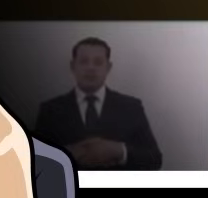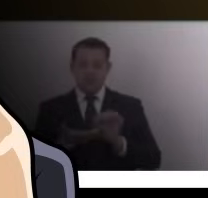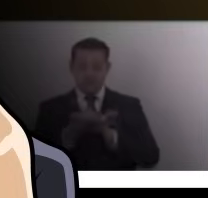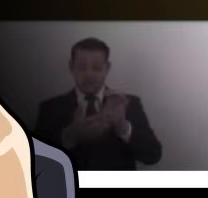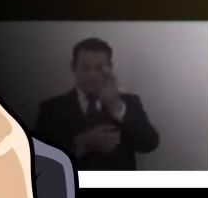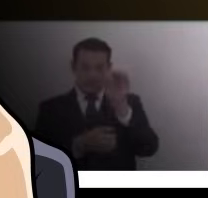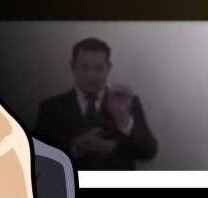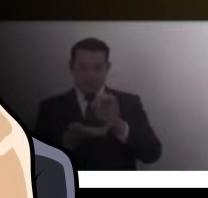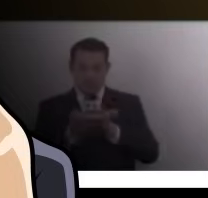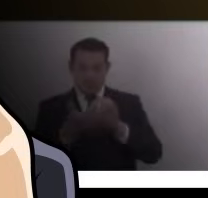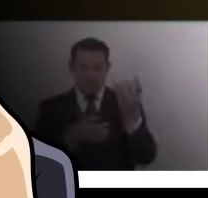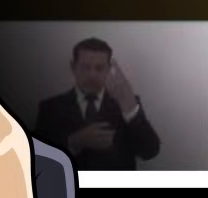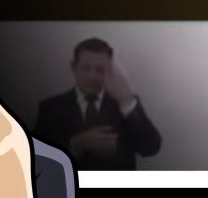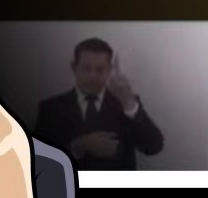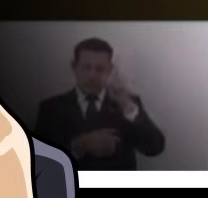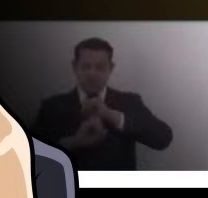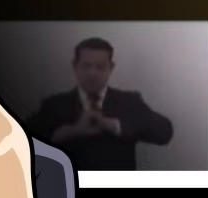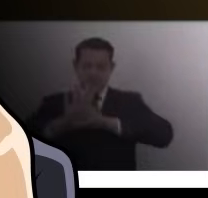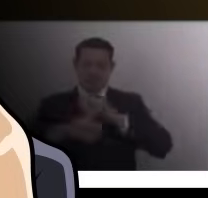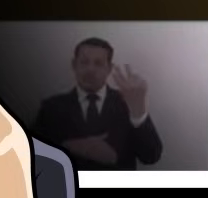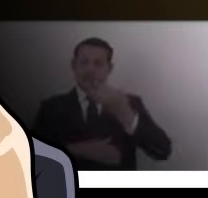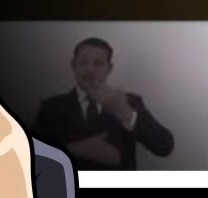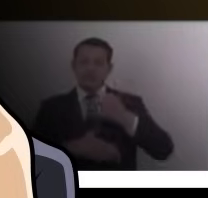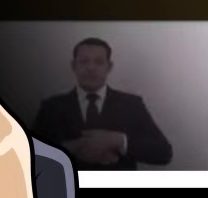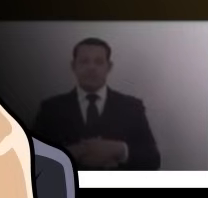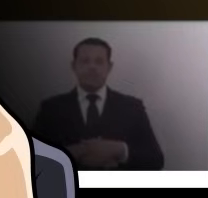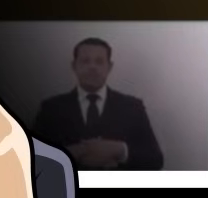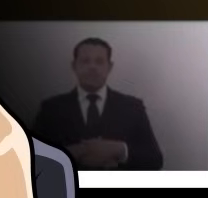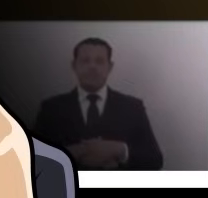Saquen el promedio de Nuevas Ideas y lo publican, por favor.